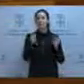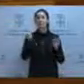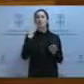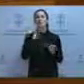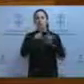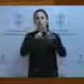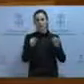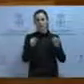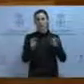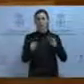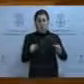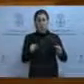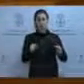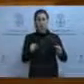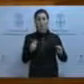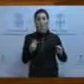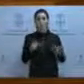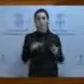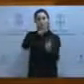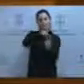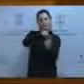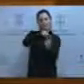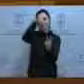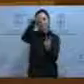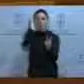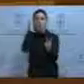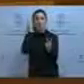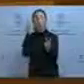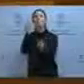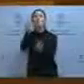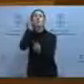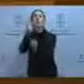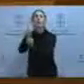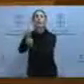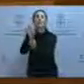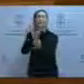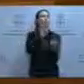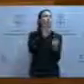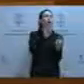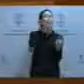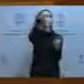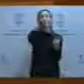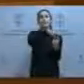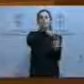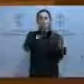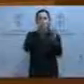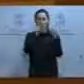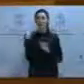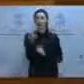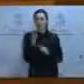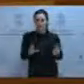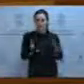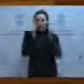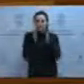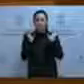asturiana que los dos, el hombre y la mujer, las dos mujeres o los dos hombres, la pareja en definitiva, sumen